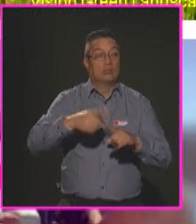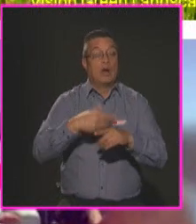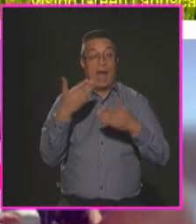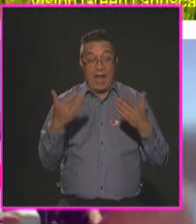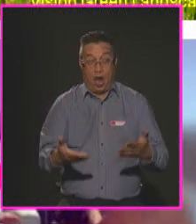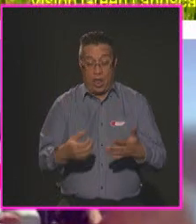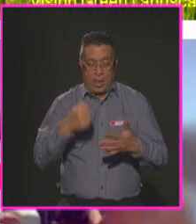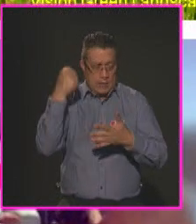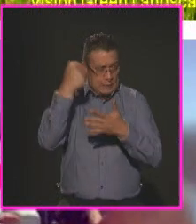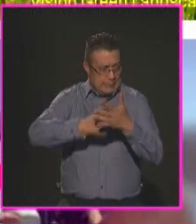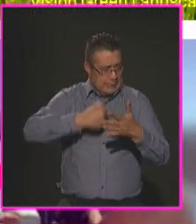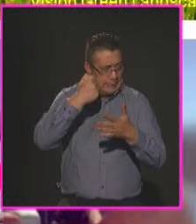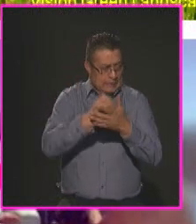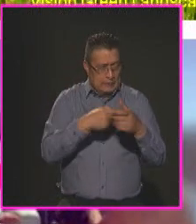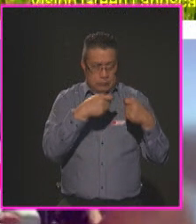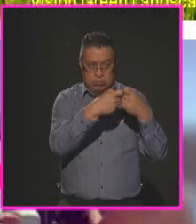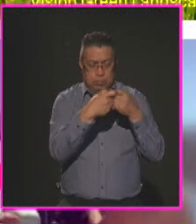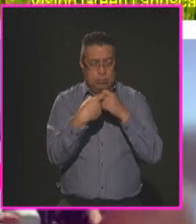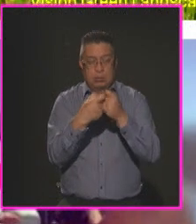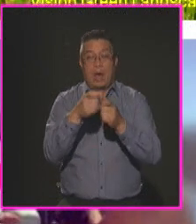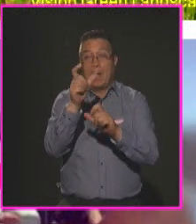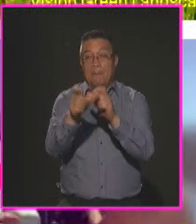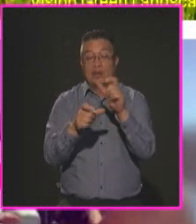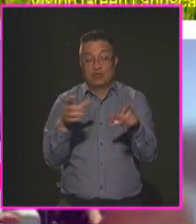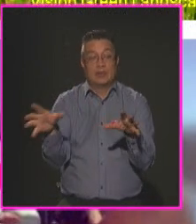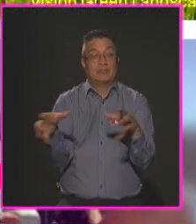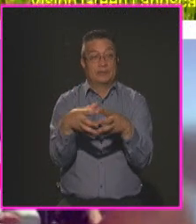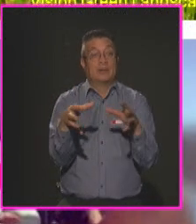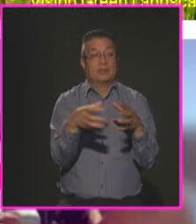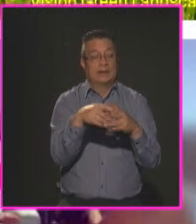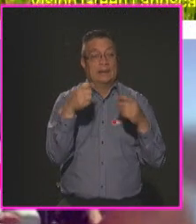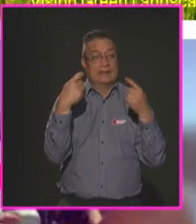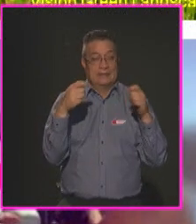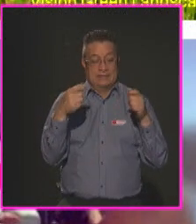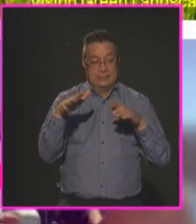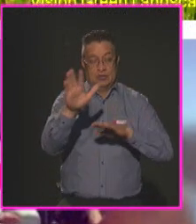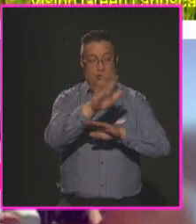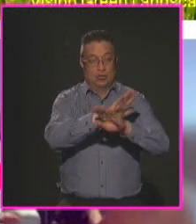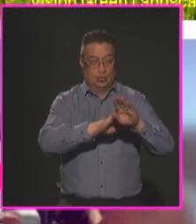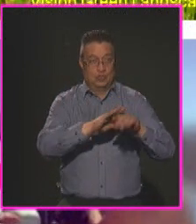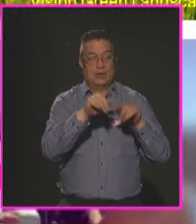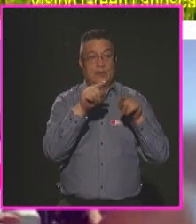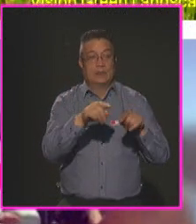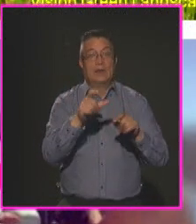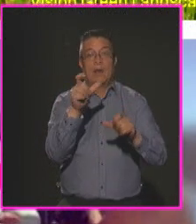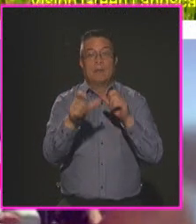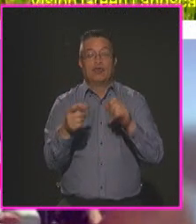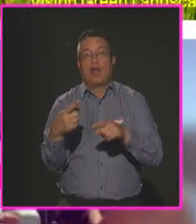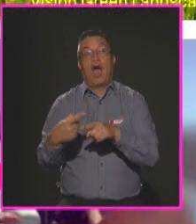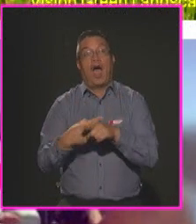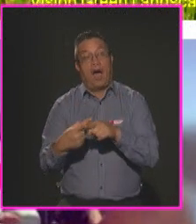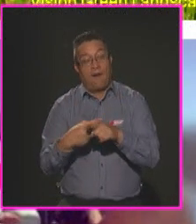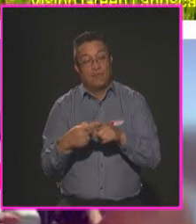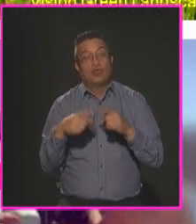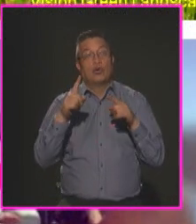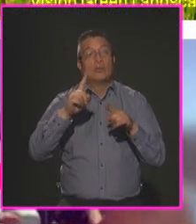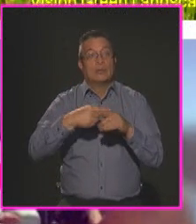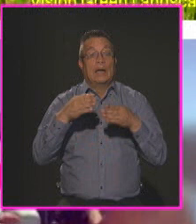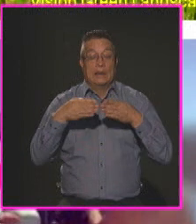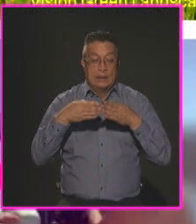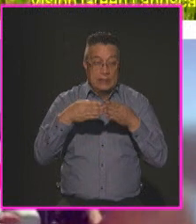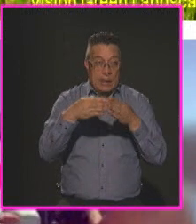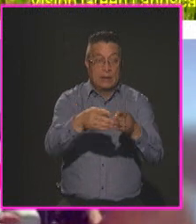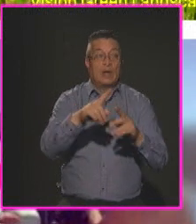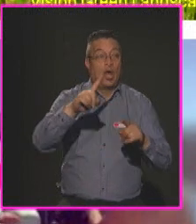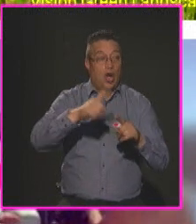campal entre las personas o las organizaciones que están tratando de proteger el ecosistema y las que lo están abusando. Se prohibieron las lanchas